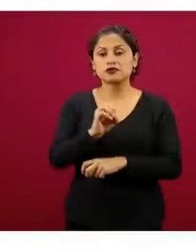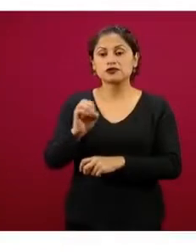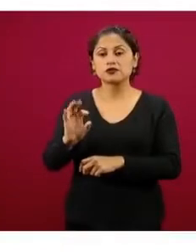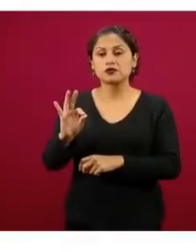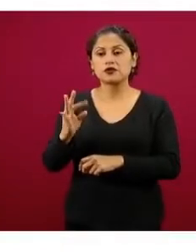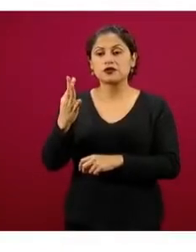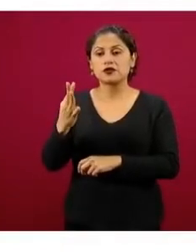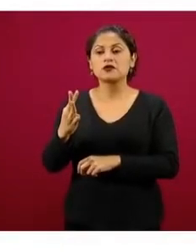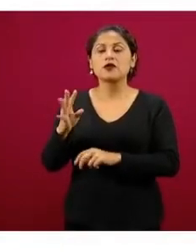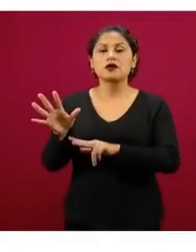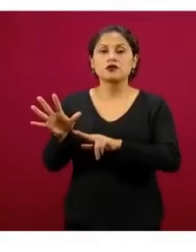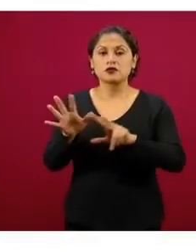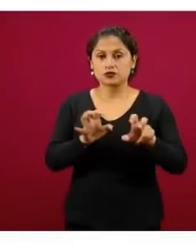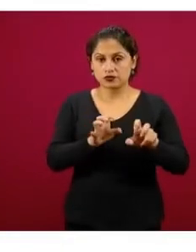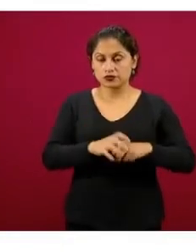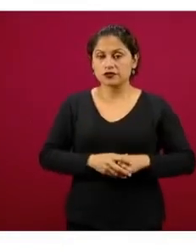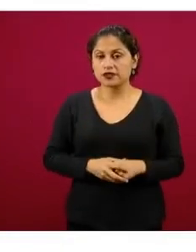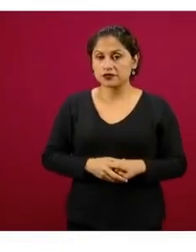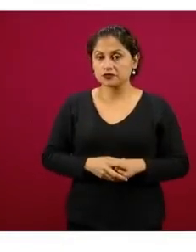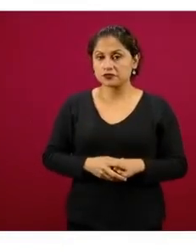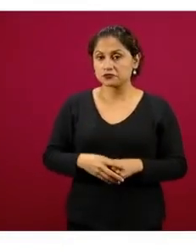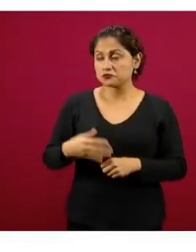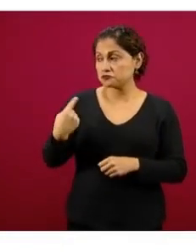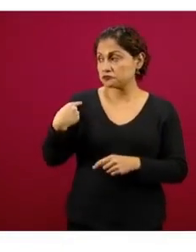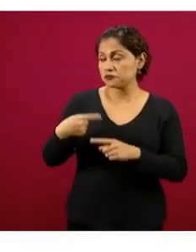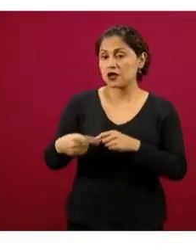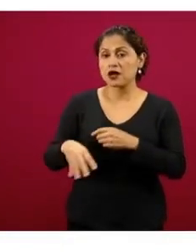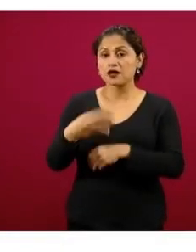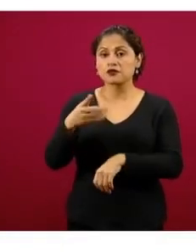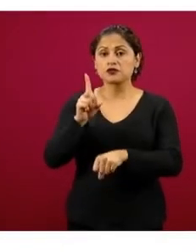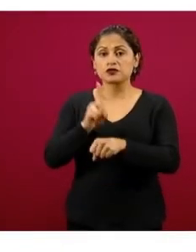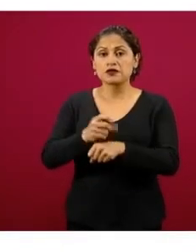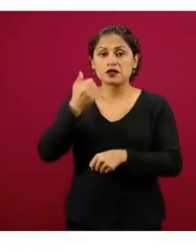800-00-44-800. En los últimos 14 días se han recibido un total de